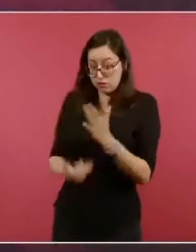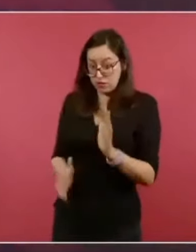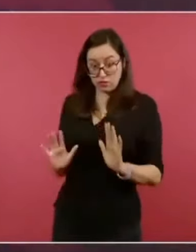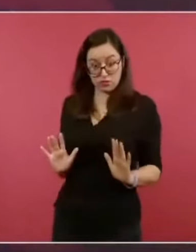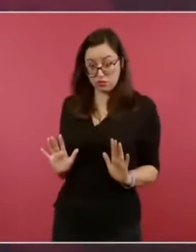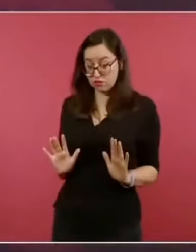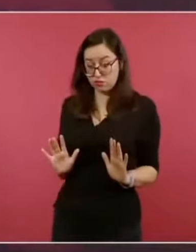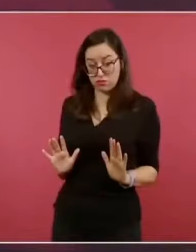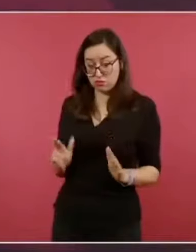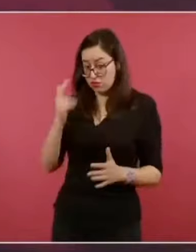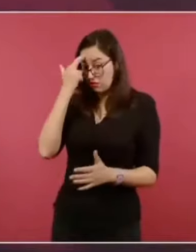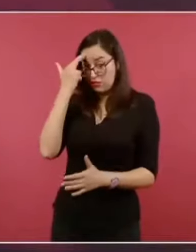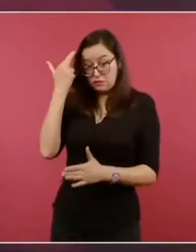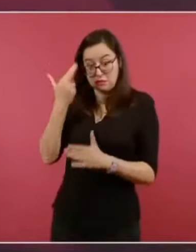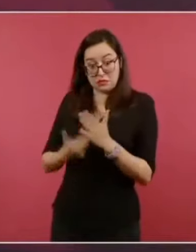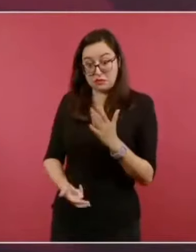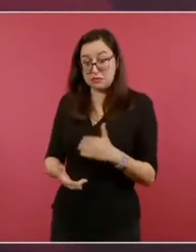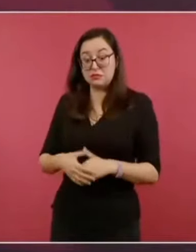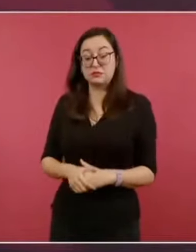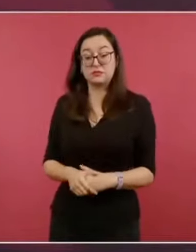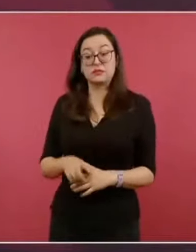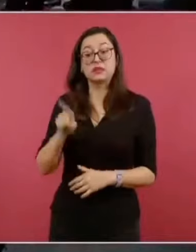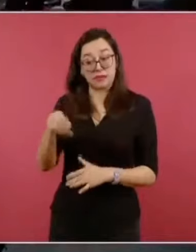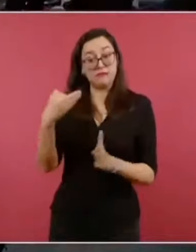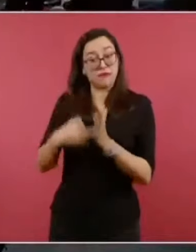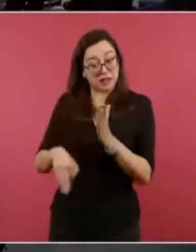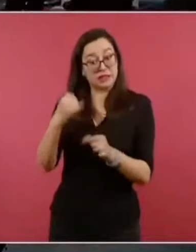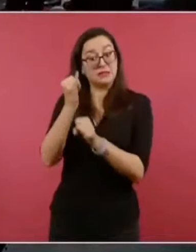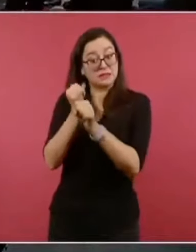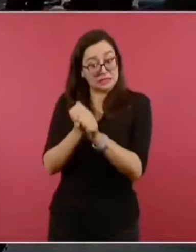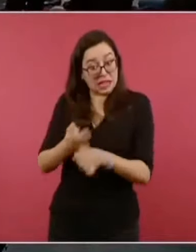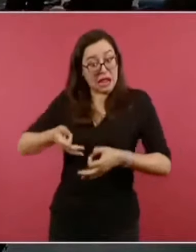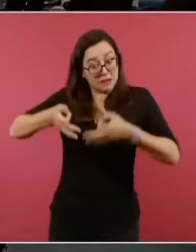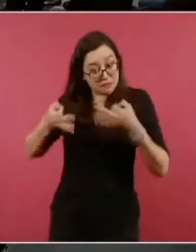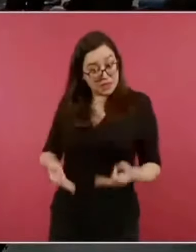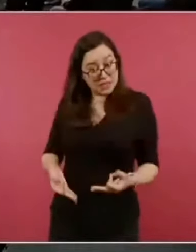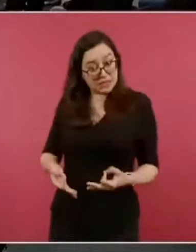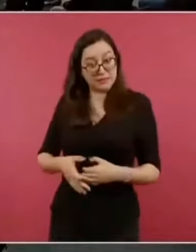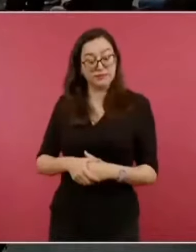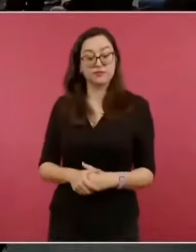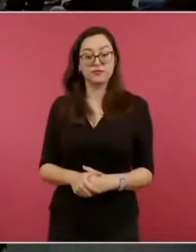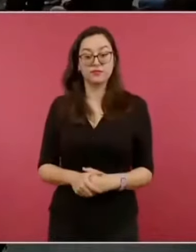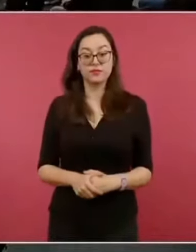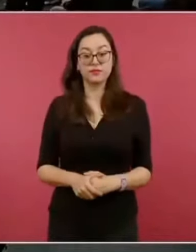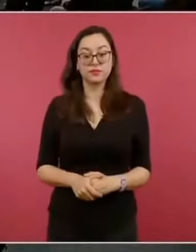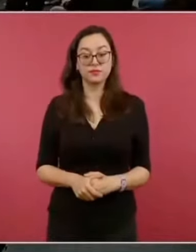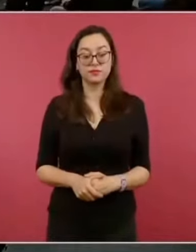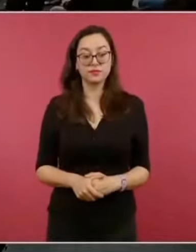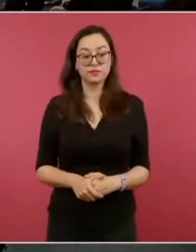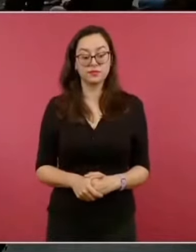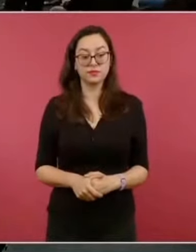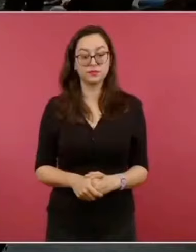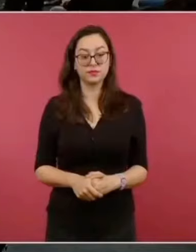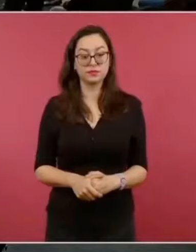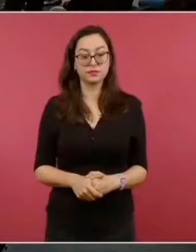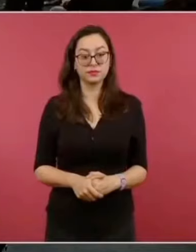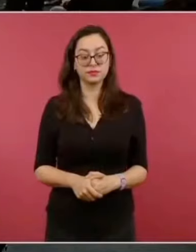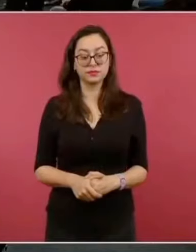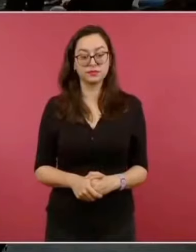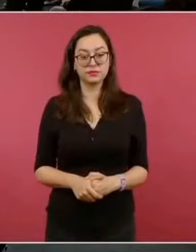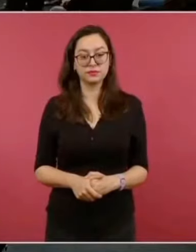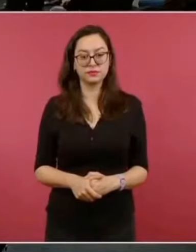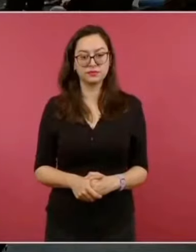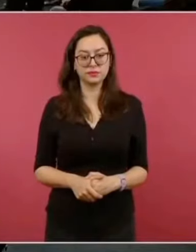te estoy diciendo de que hace falta sí 15 proyectos